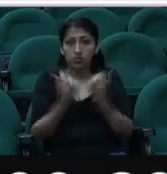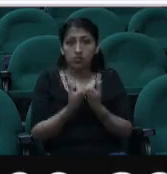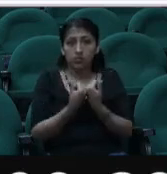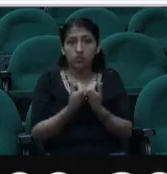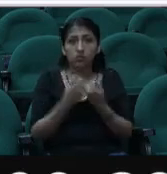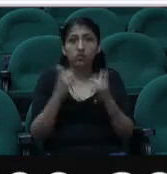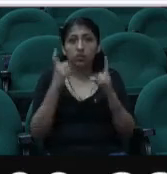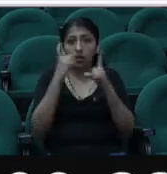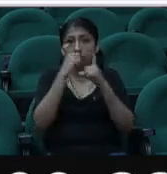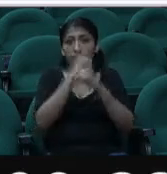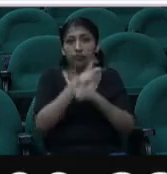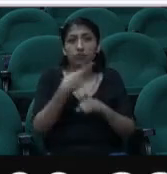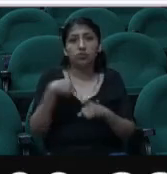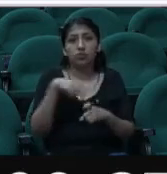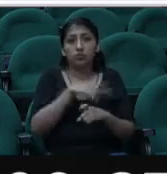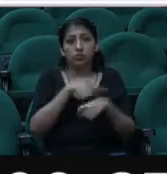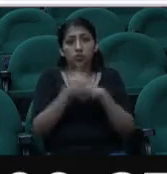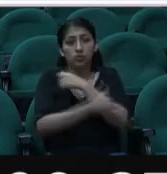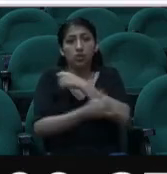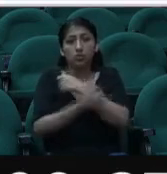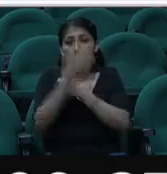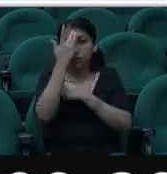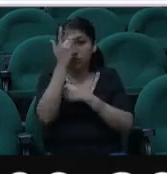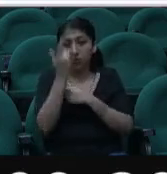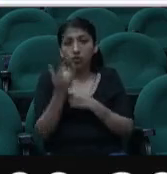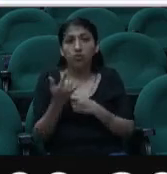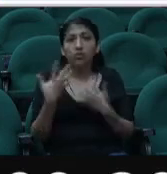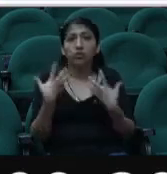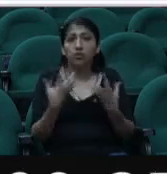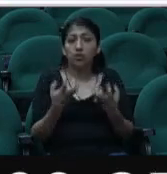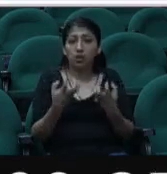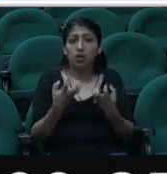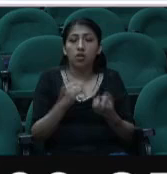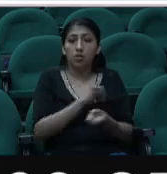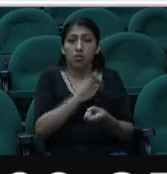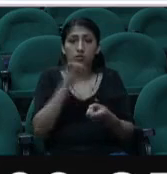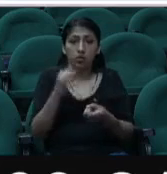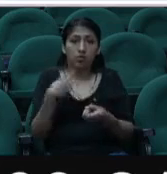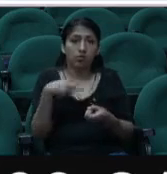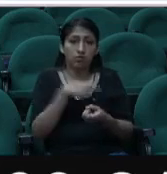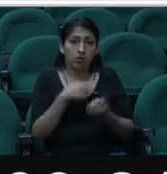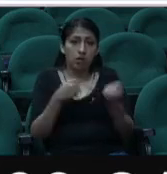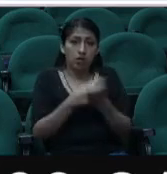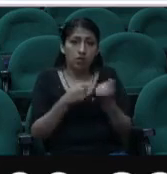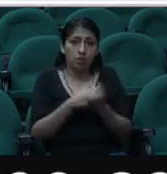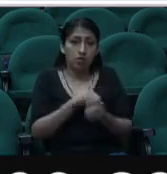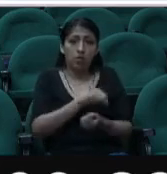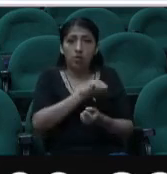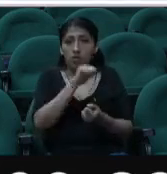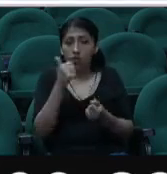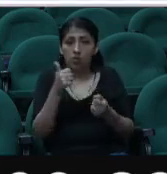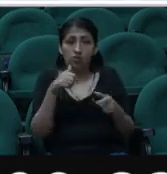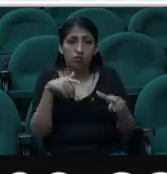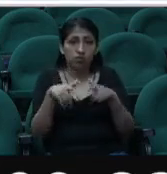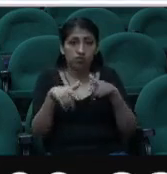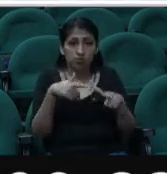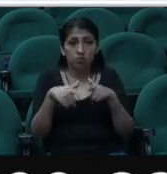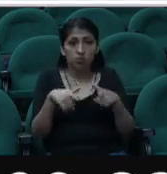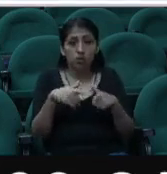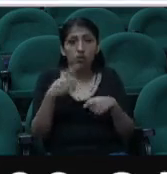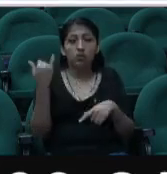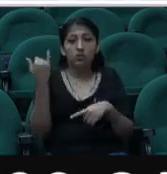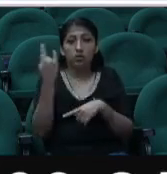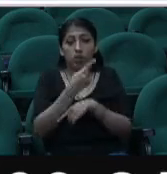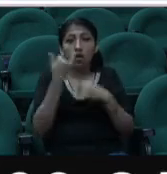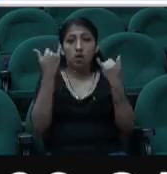difícil momento que vive en nuestro país porque considero que igual que hemos aportado desde otros escenarios el